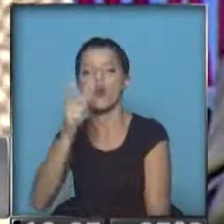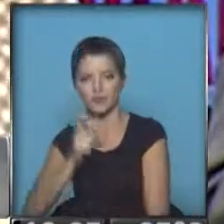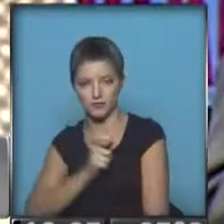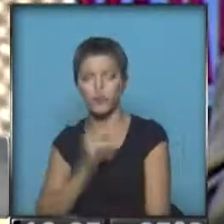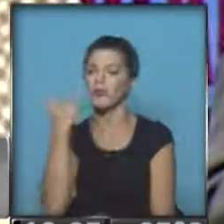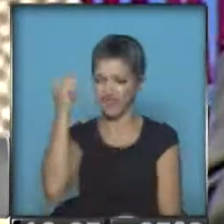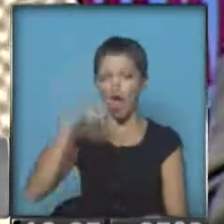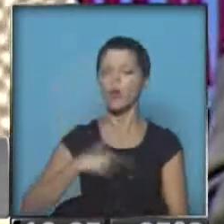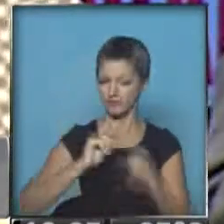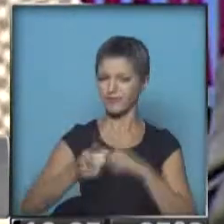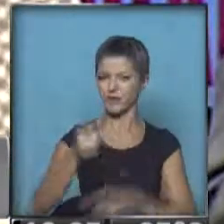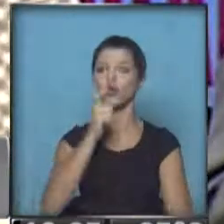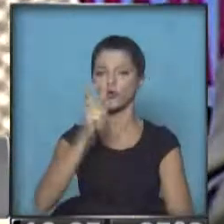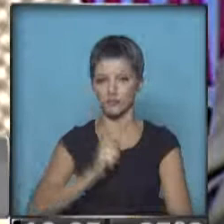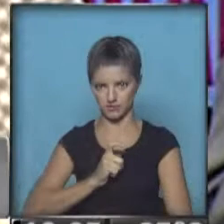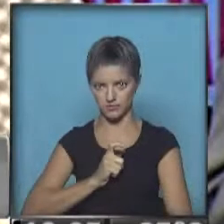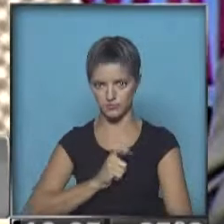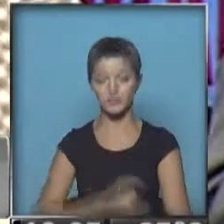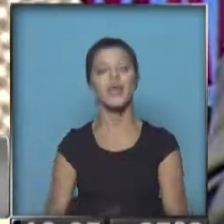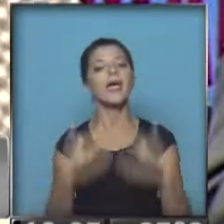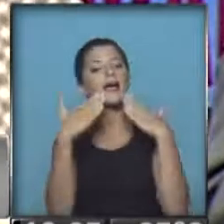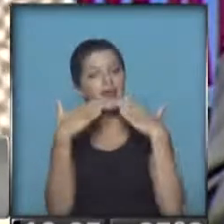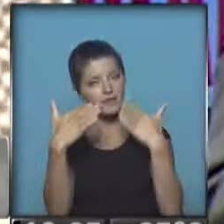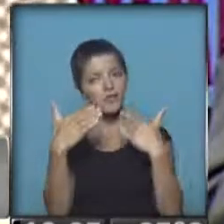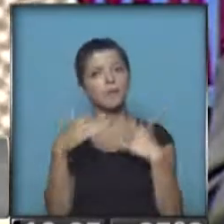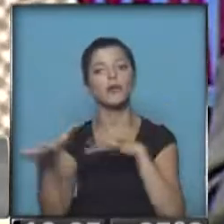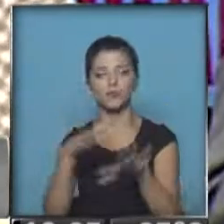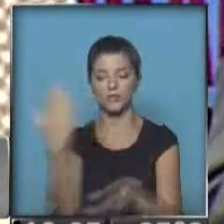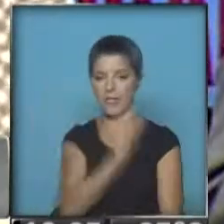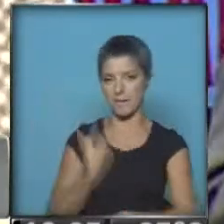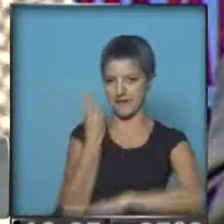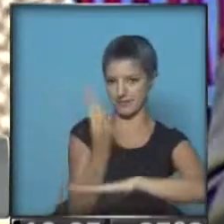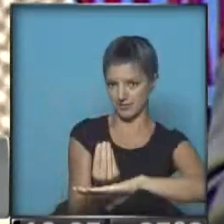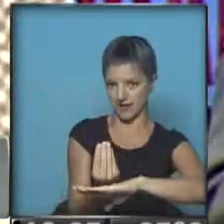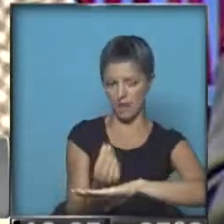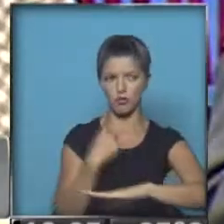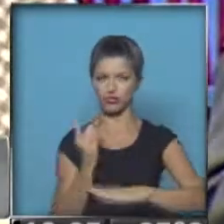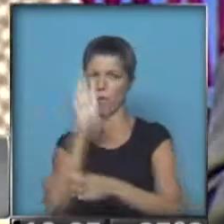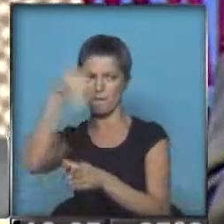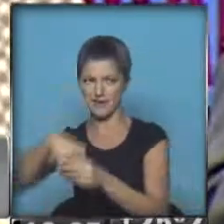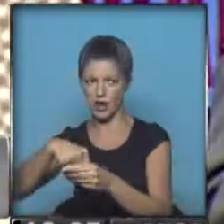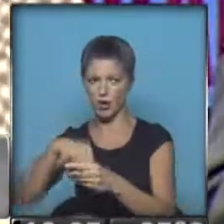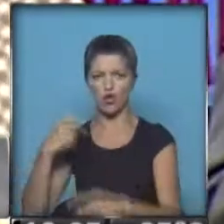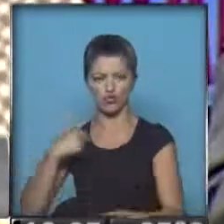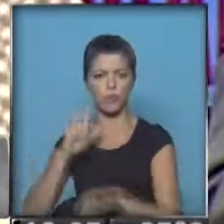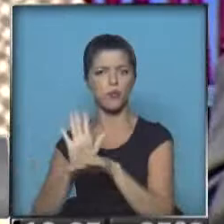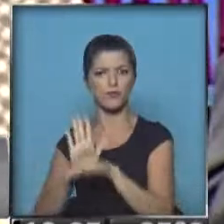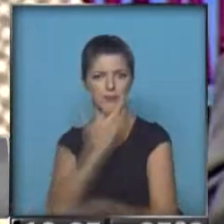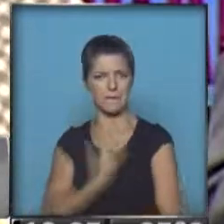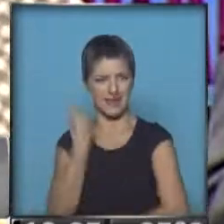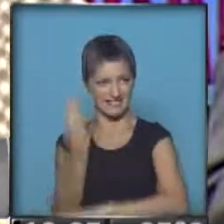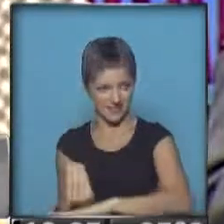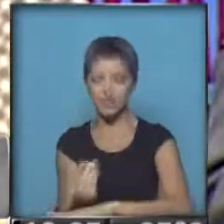acá. Gracias por el tratamiento de presidenta. Pero yo no estoy acá como presidenta de la República. Yo estoy como